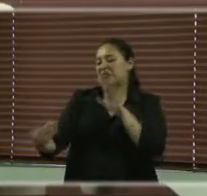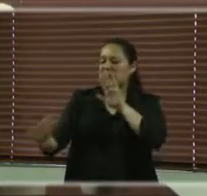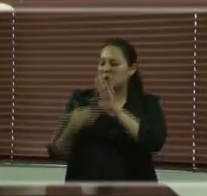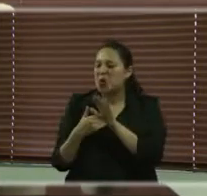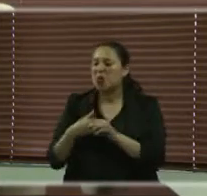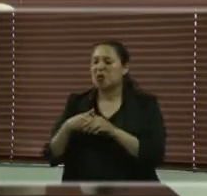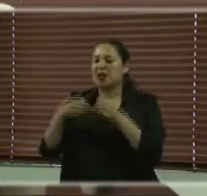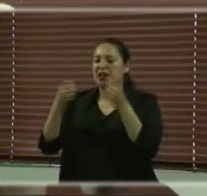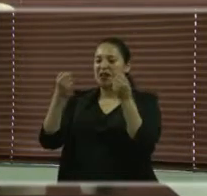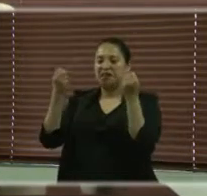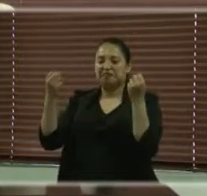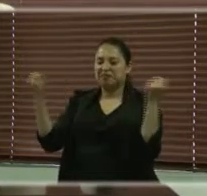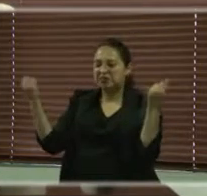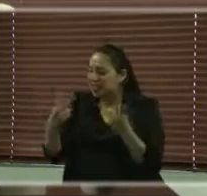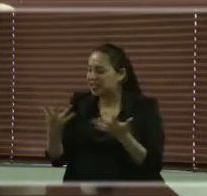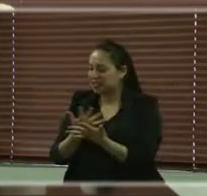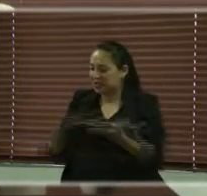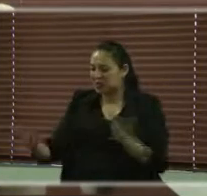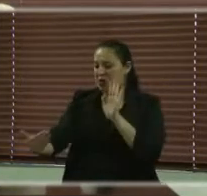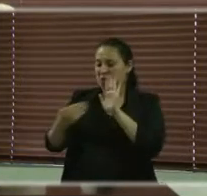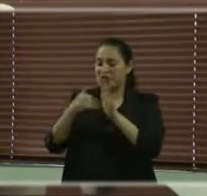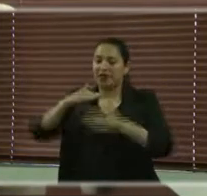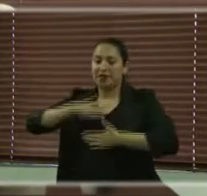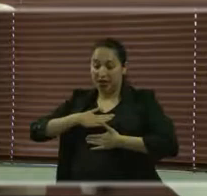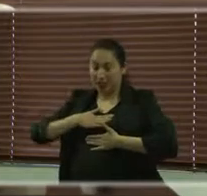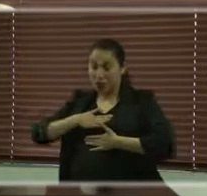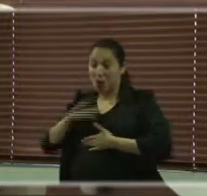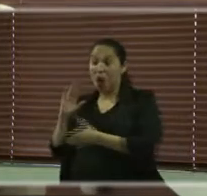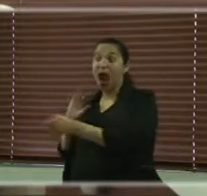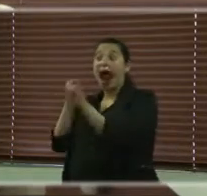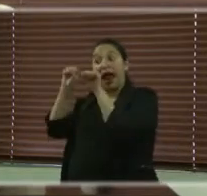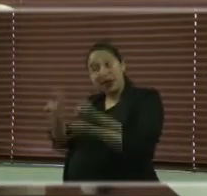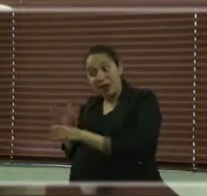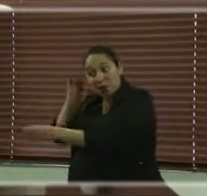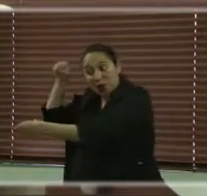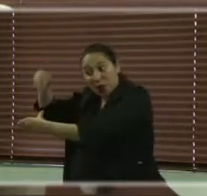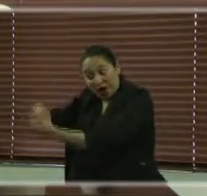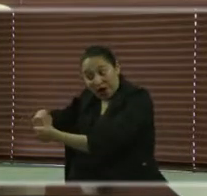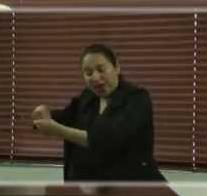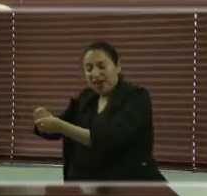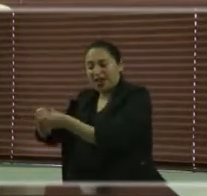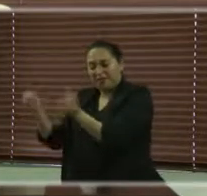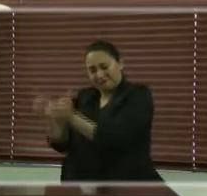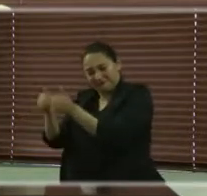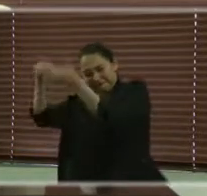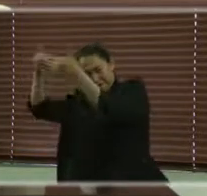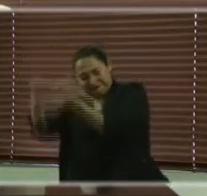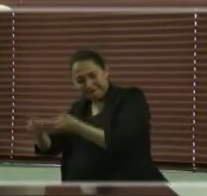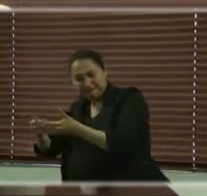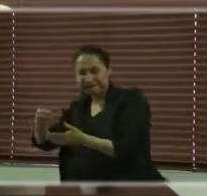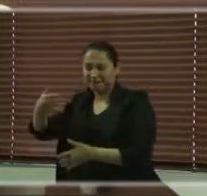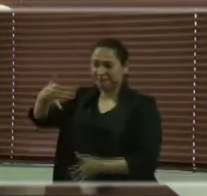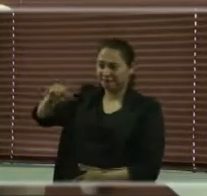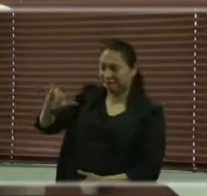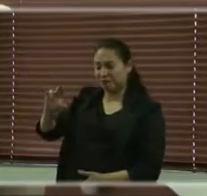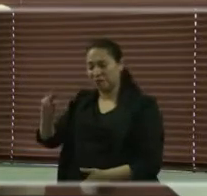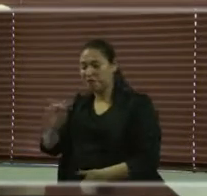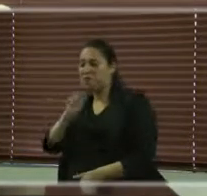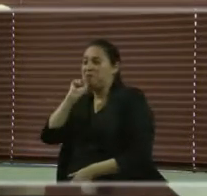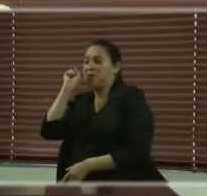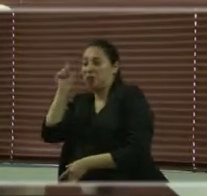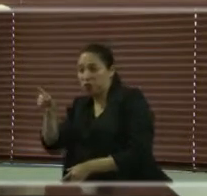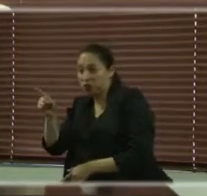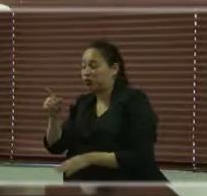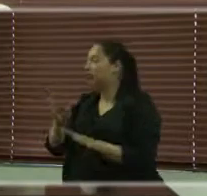en la convención y el comité ha reiterado que cualquier tratamiento forzado cualquier tratamiento